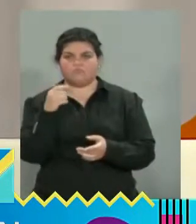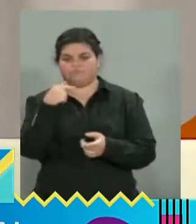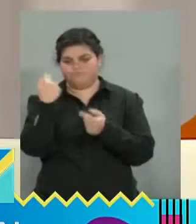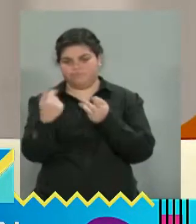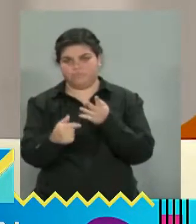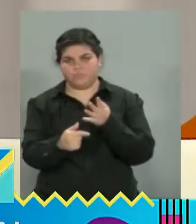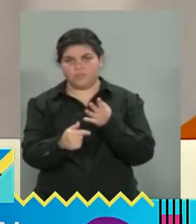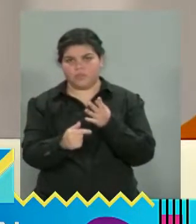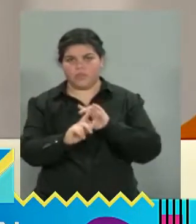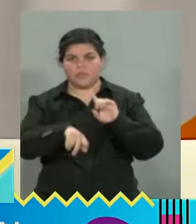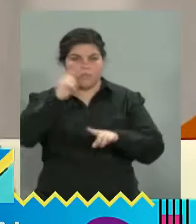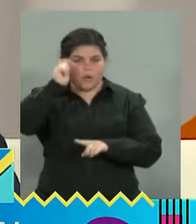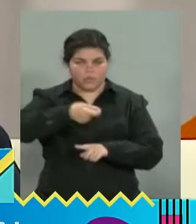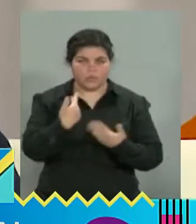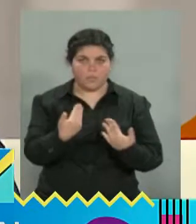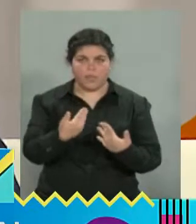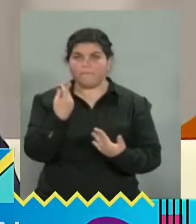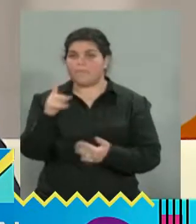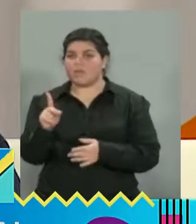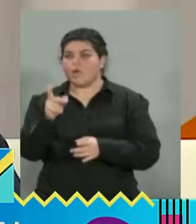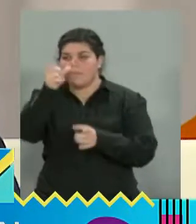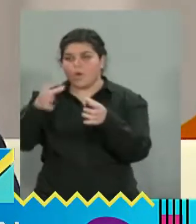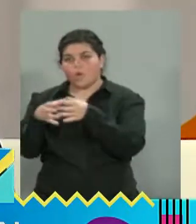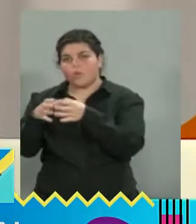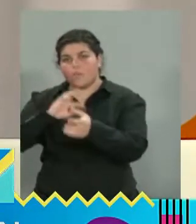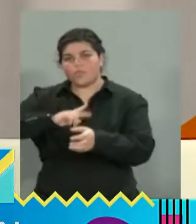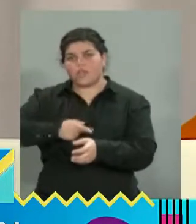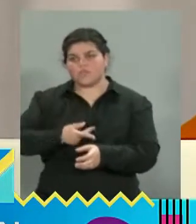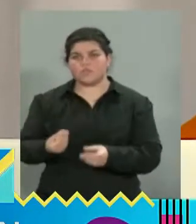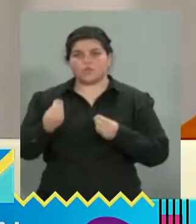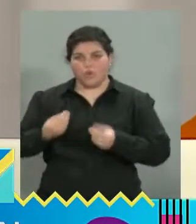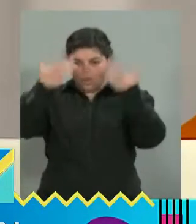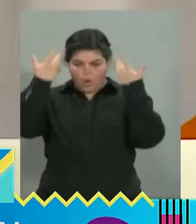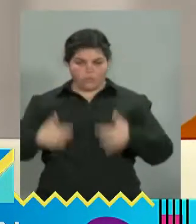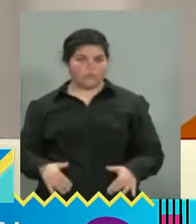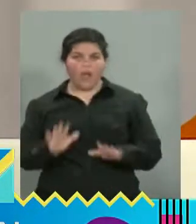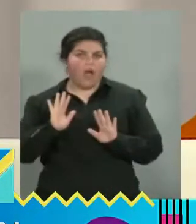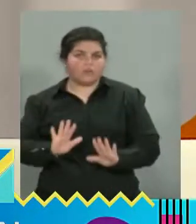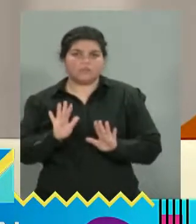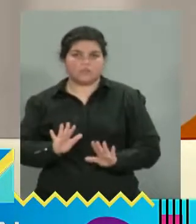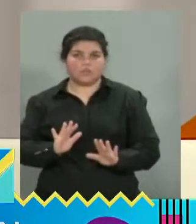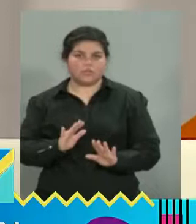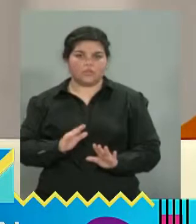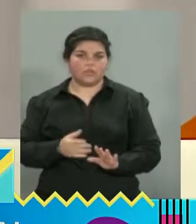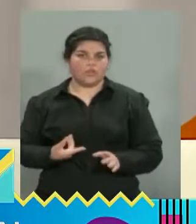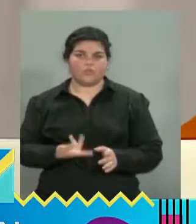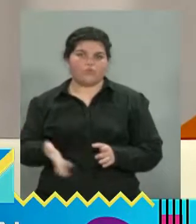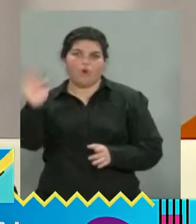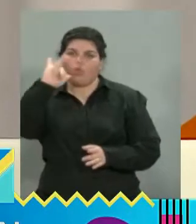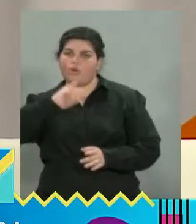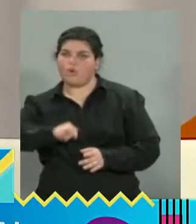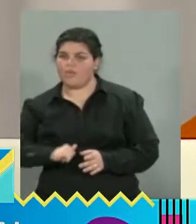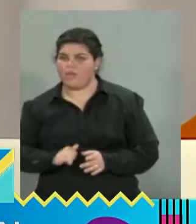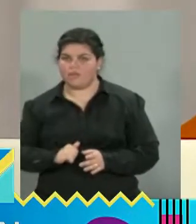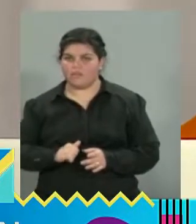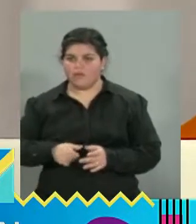trans es que llevan su militancia y su diversidad expresada en su cuerpo las 24 horas del día. No hay ni